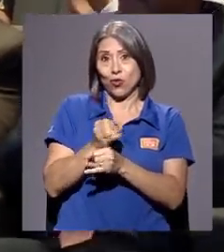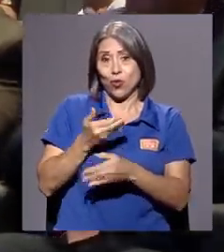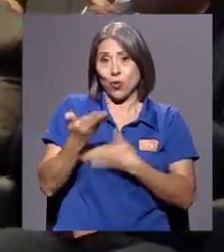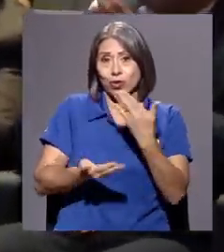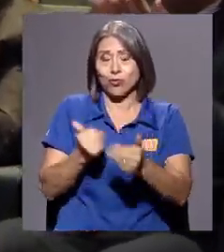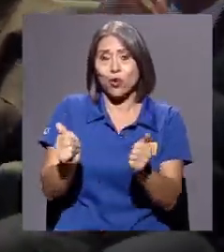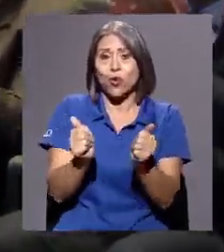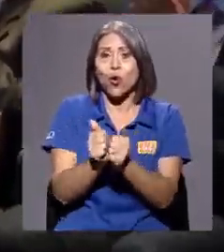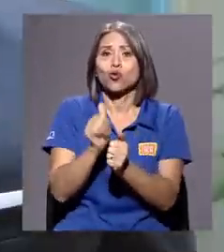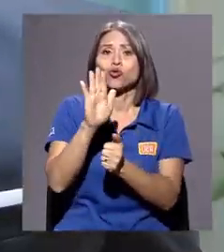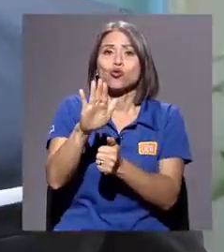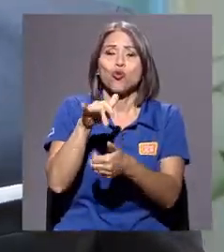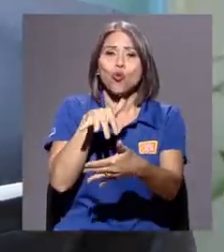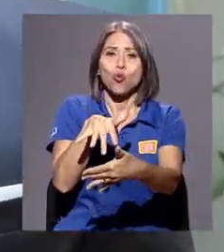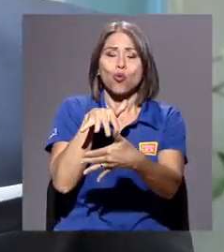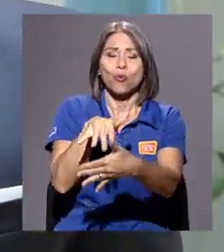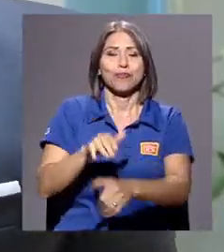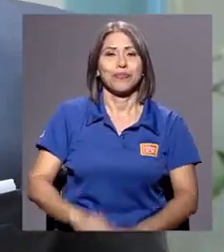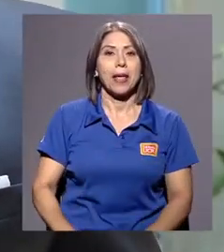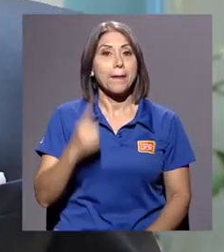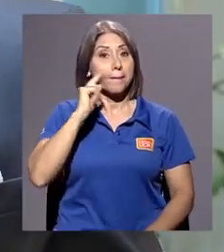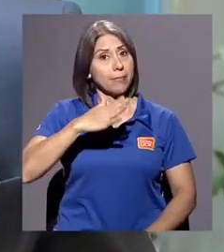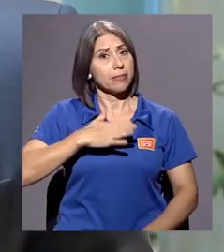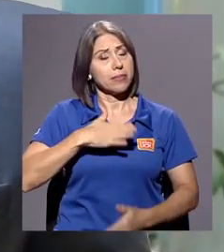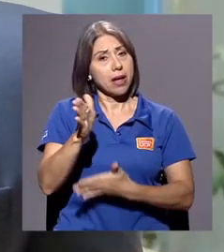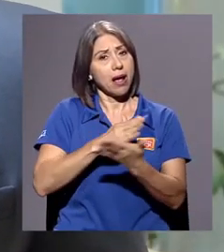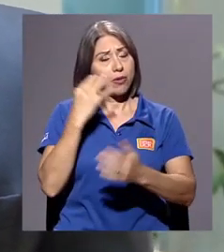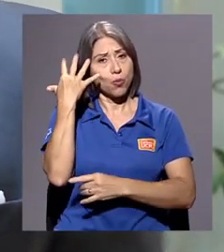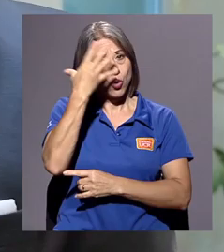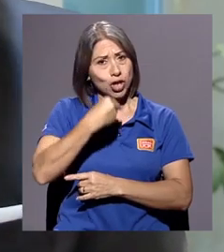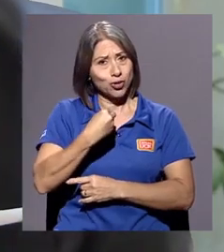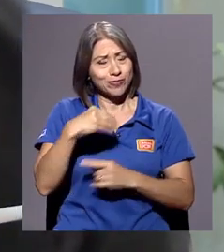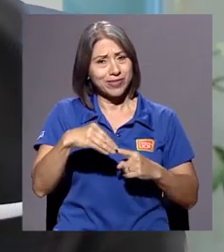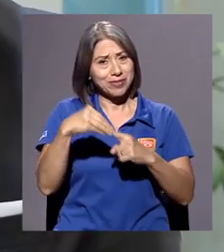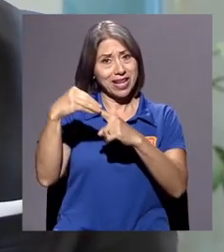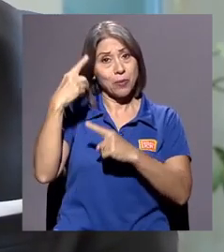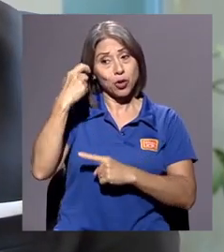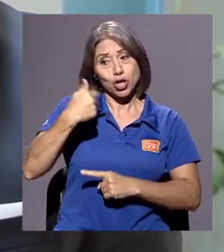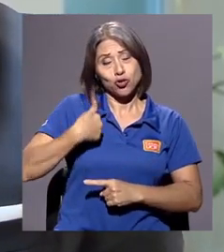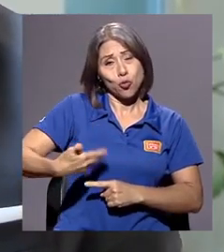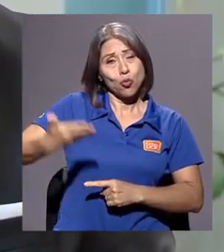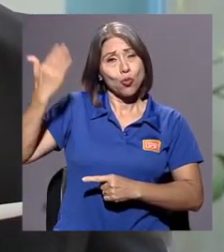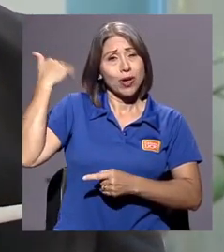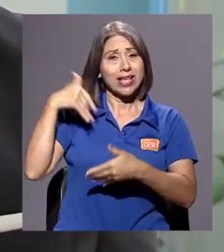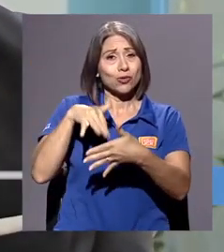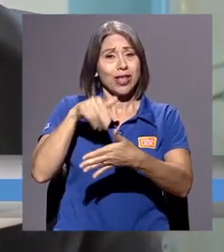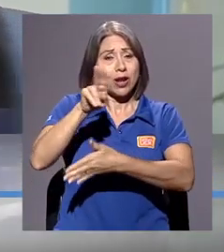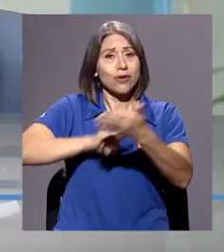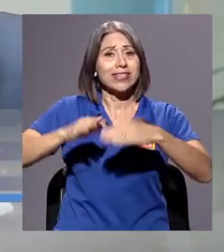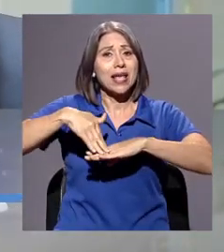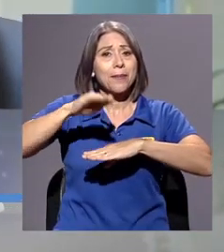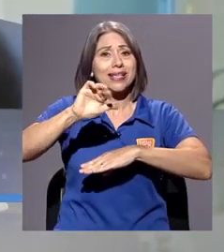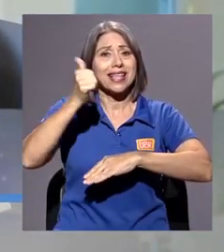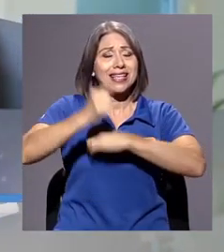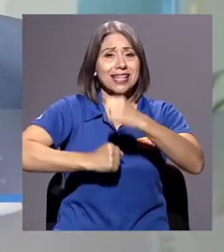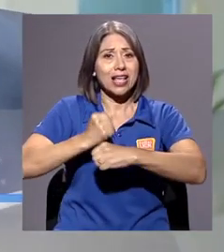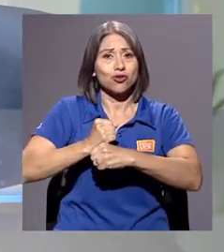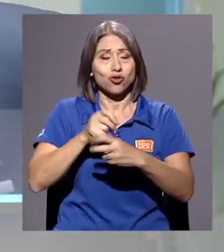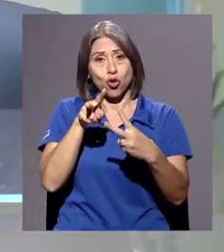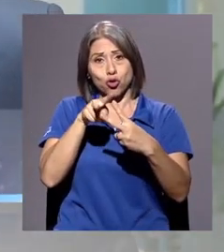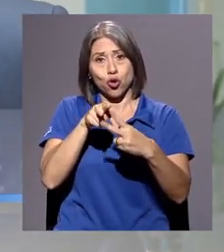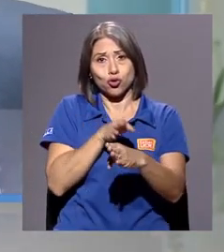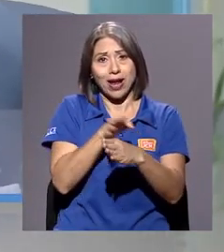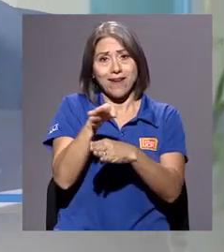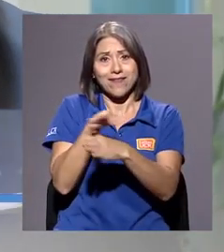formación académica. Para mí es algo muy bonito, es algo muy especial porque yo fui estudiante de la universidad por más de 10 años, llevé dos carreras, además